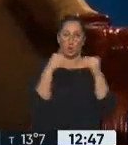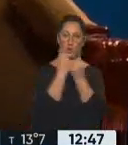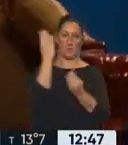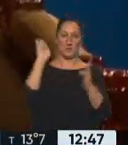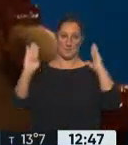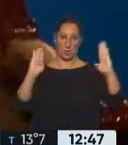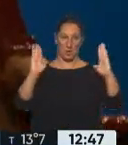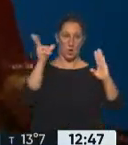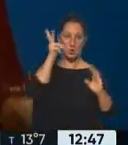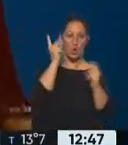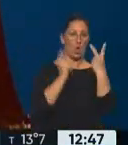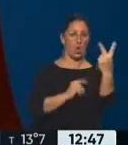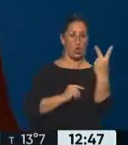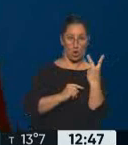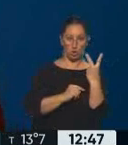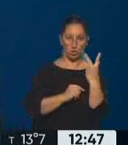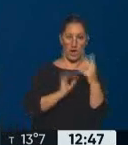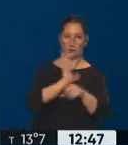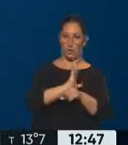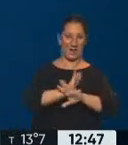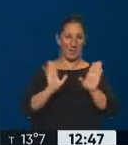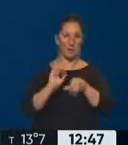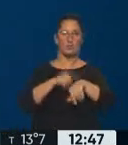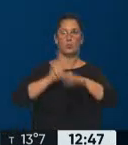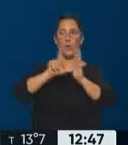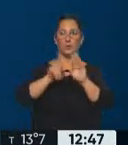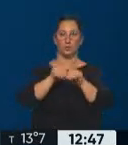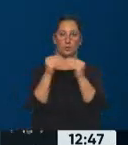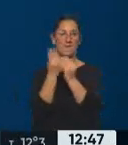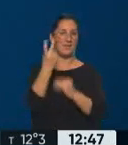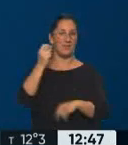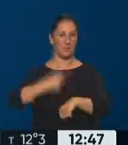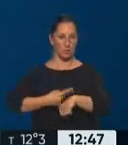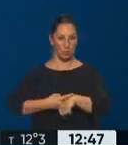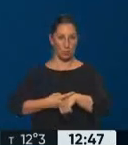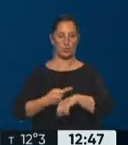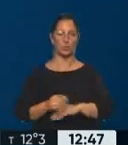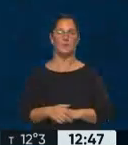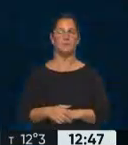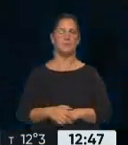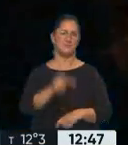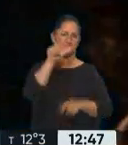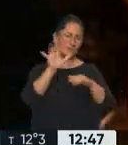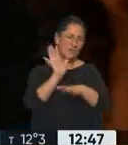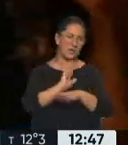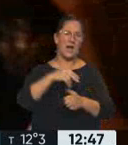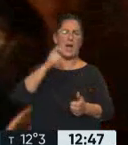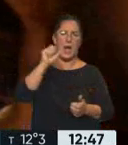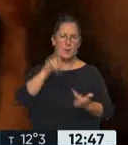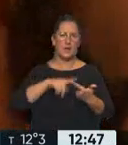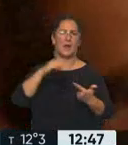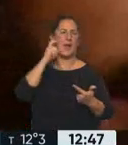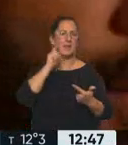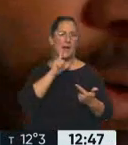temporada, protagonizados por 2 personajes cada uno y de 20 minutos cada capítulo. Hablamos de un elencazo, bueno, Nicolás Cabré,